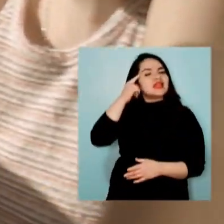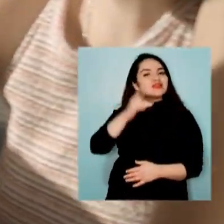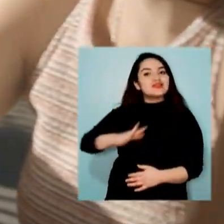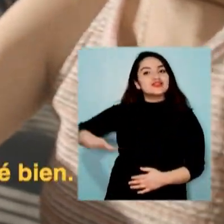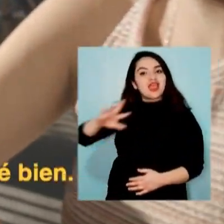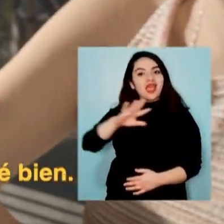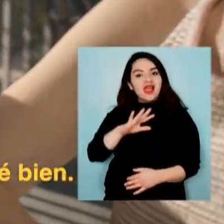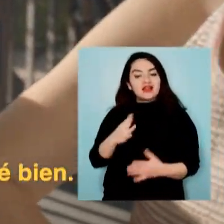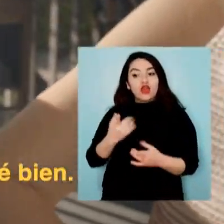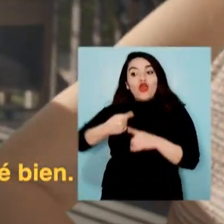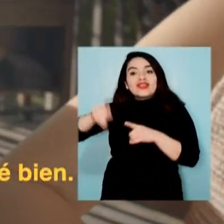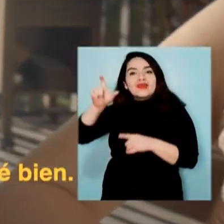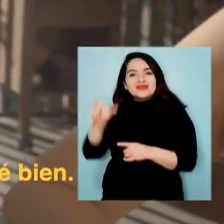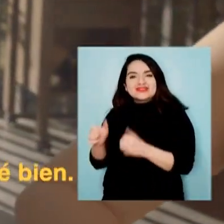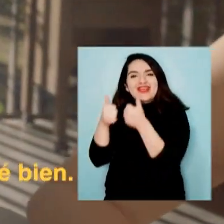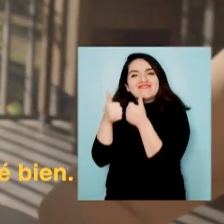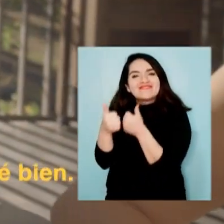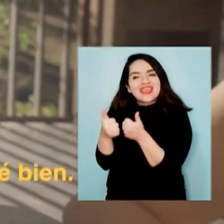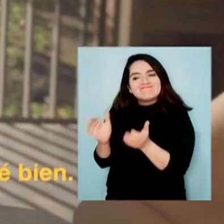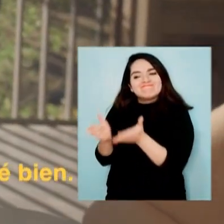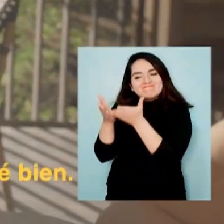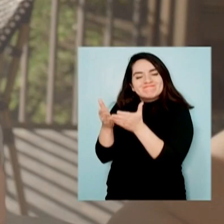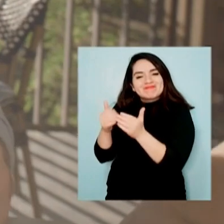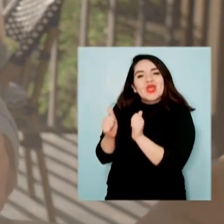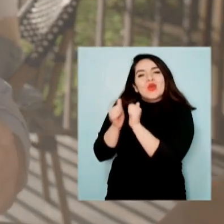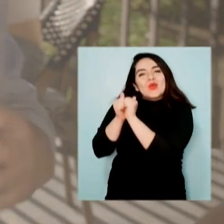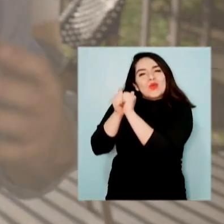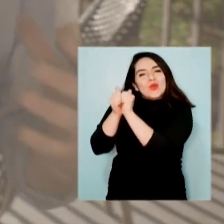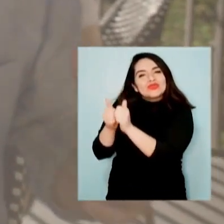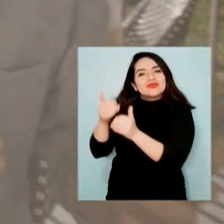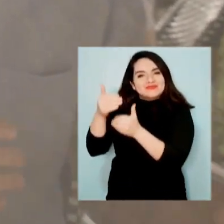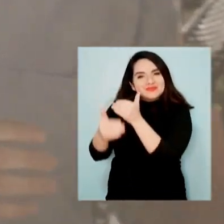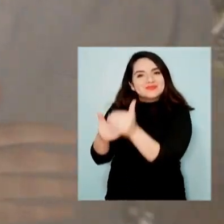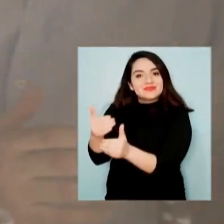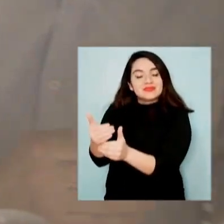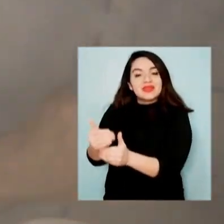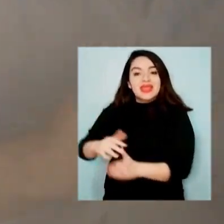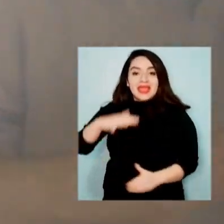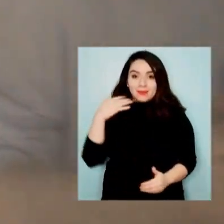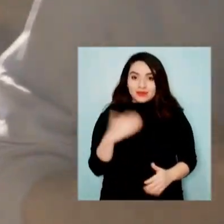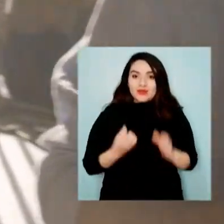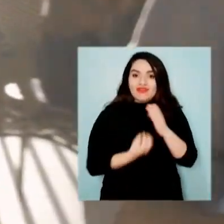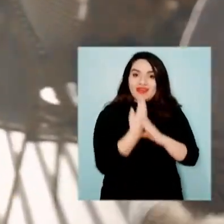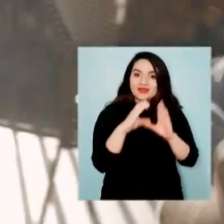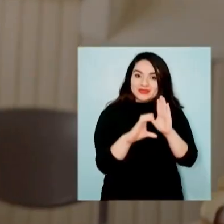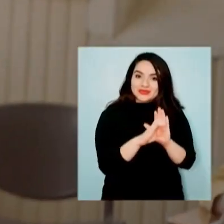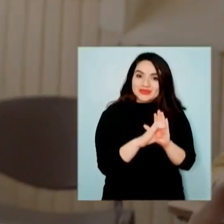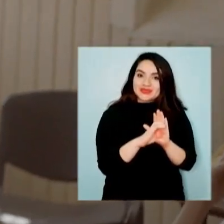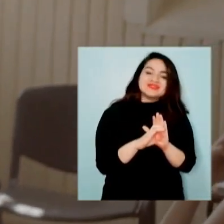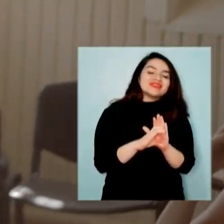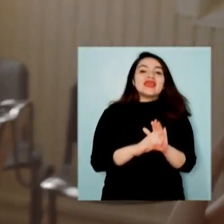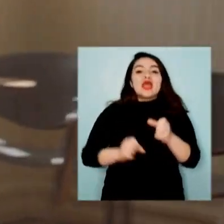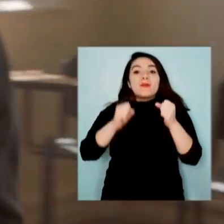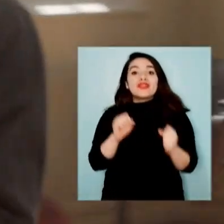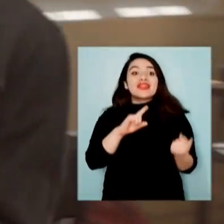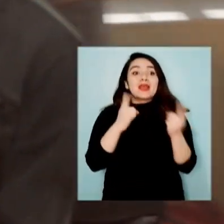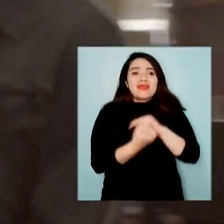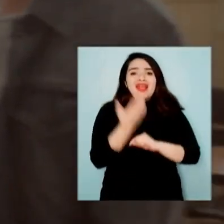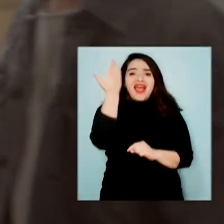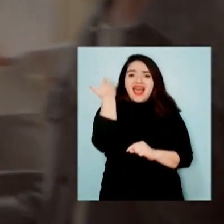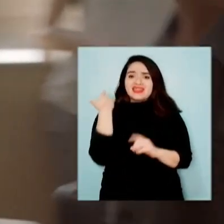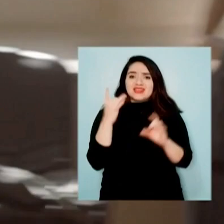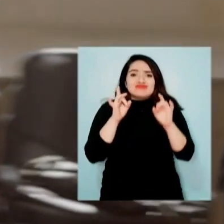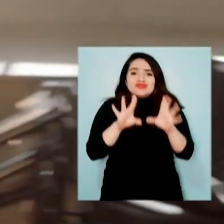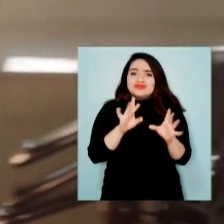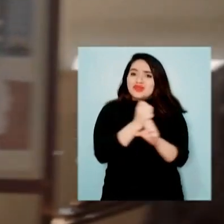Cuando hablamos de actitud socialista, estamos hablando de querer que el otro también esté bien. La idea es crecer con el otro. Y por eso es tan importante una nueva constitución,